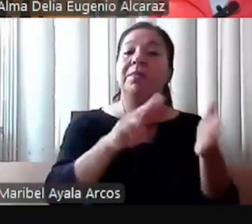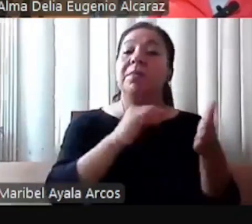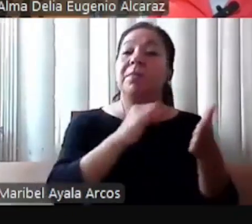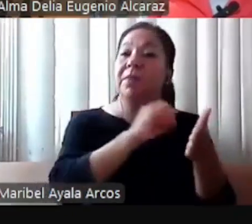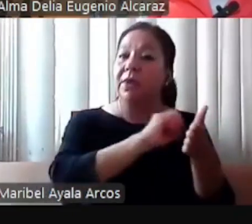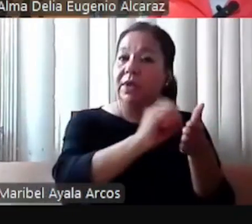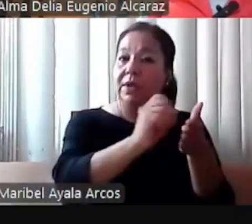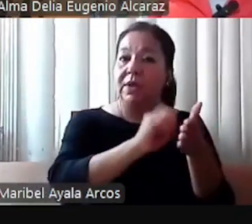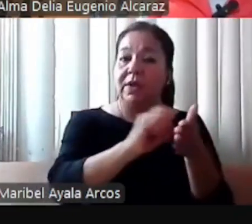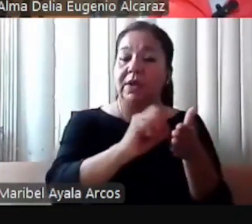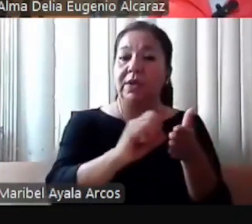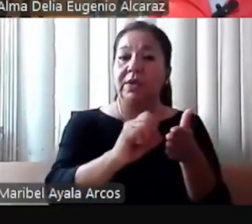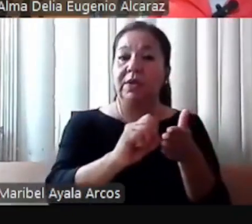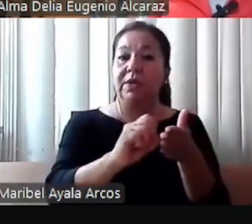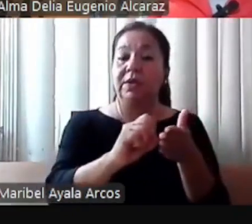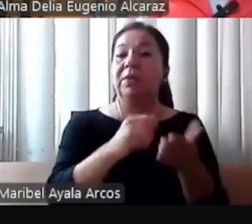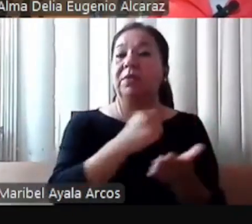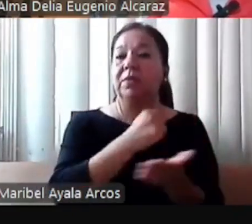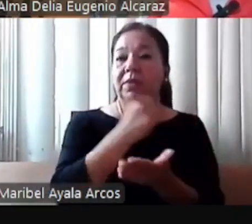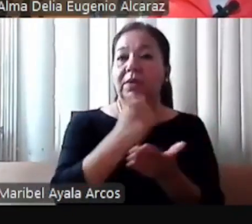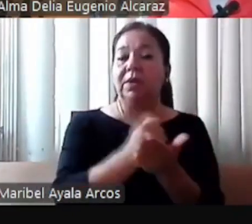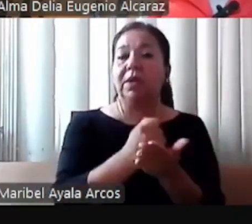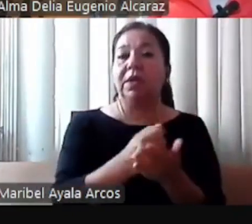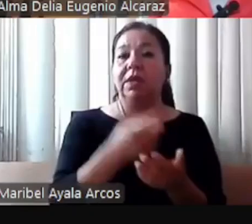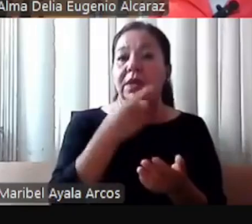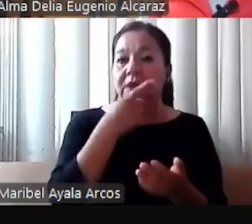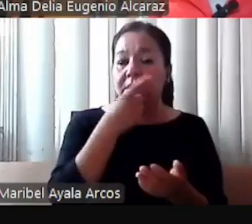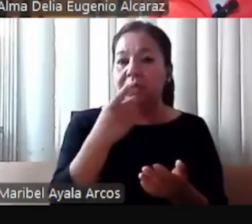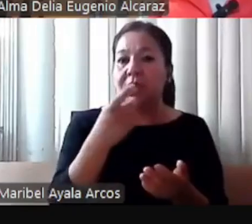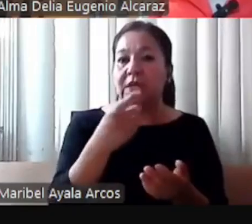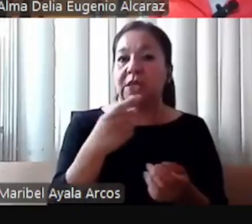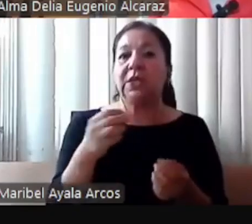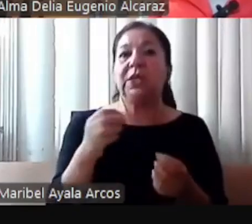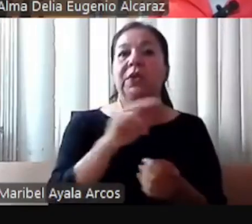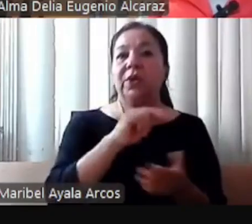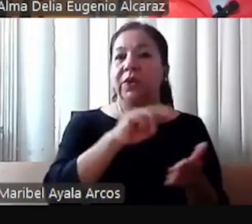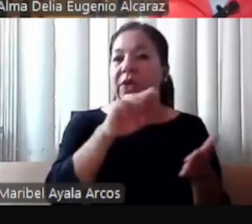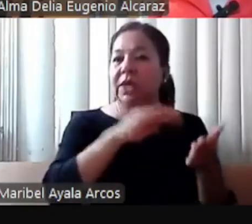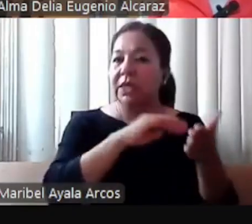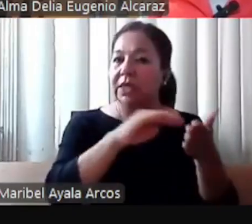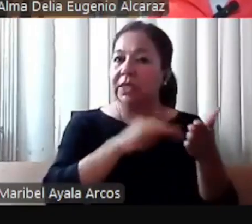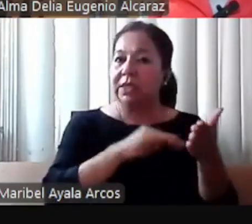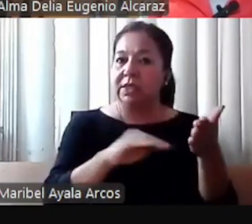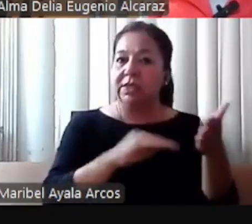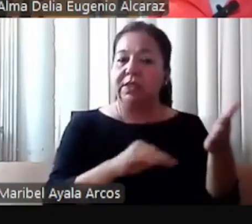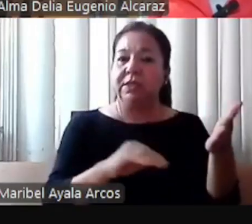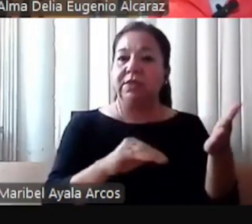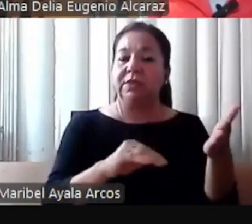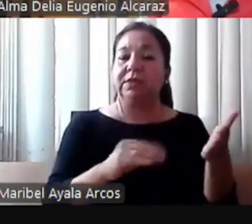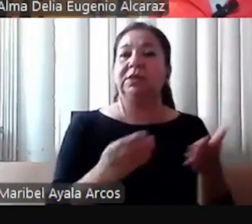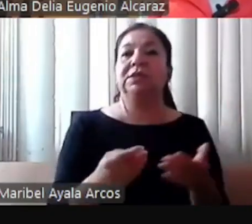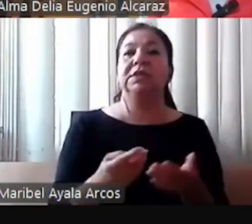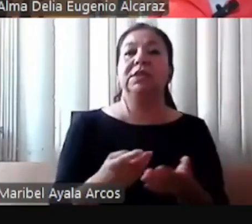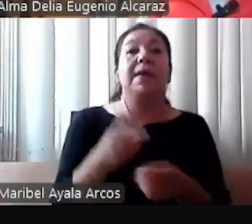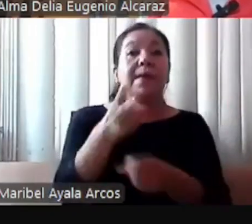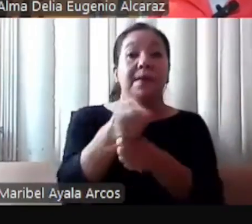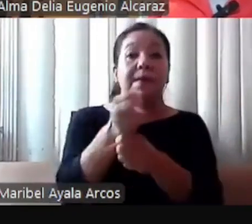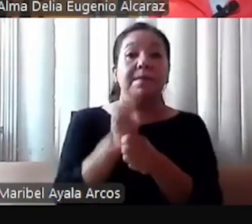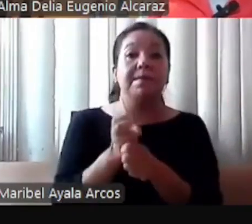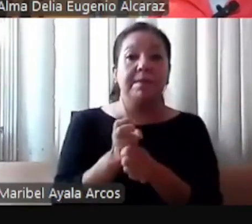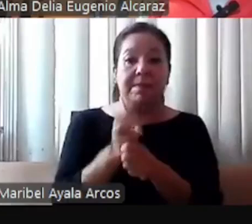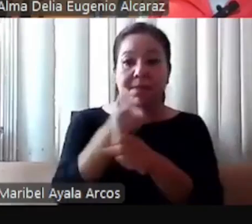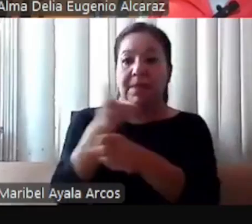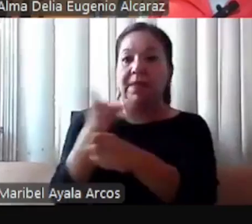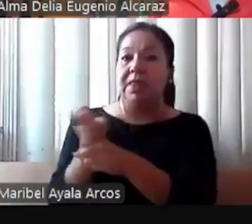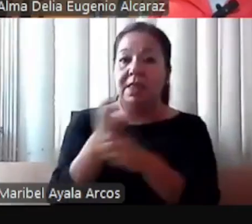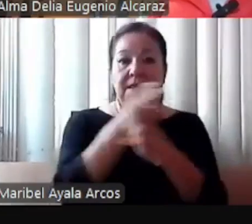así como las expresiones que fueron utilizadas con las que de manera implícita se realizó un llamamiento al voto, por lo que entran en la categoría de